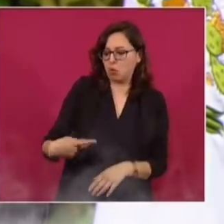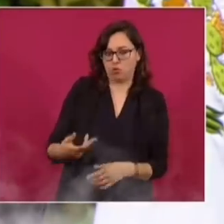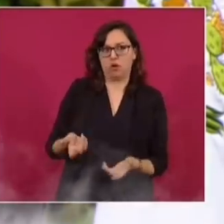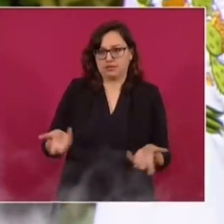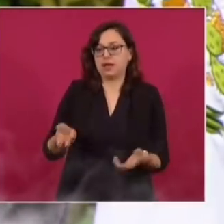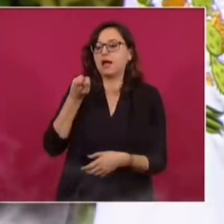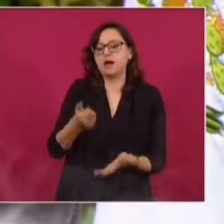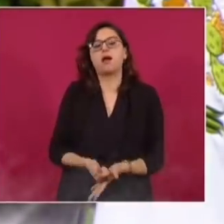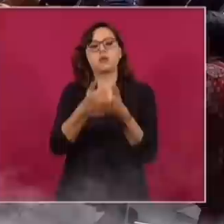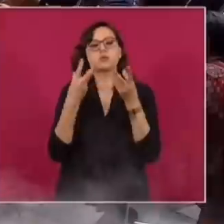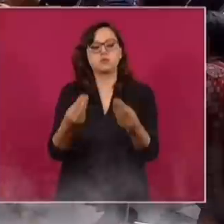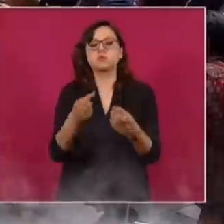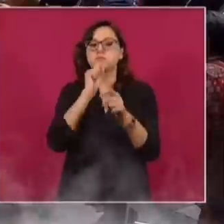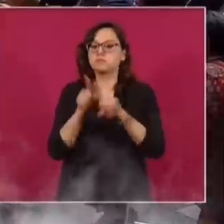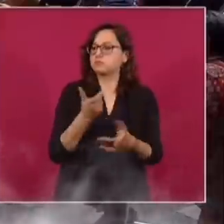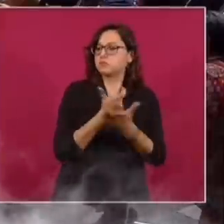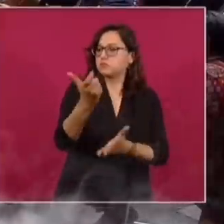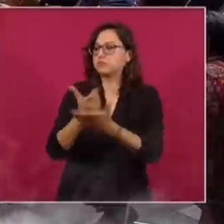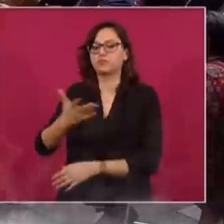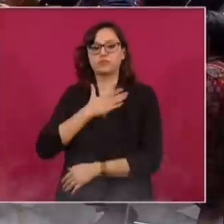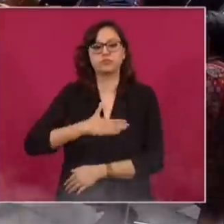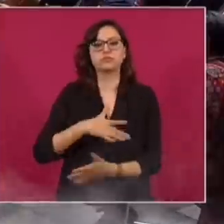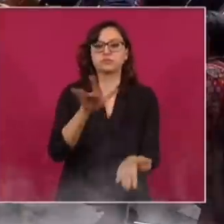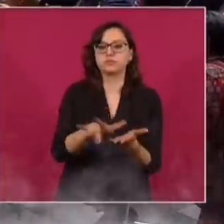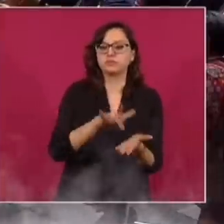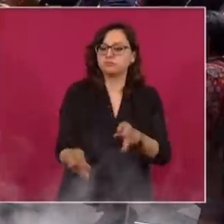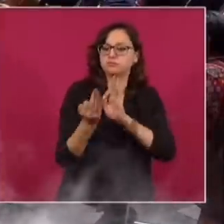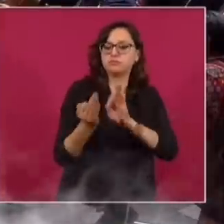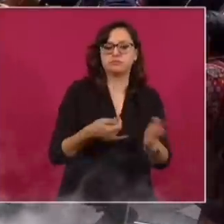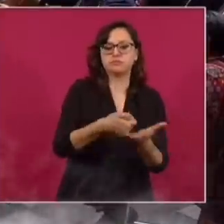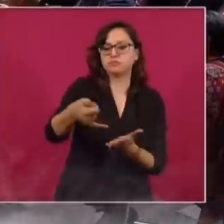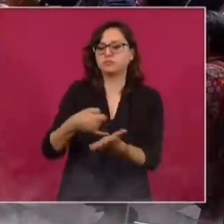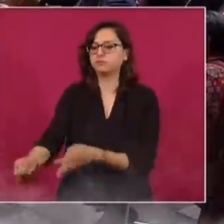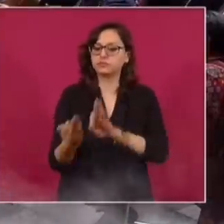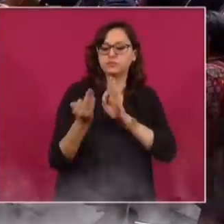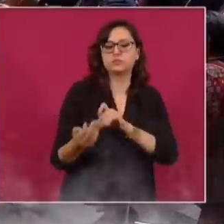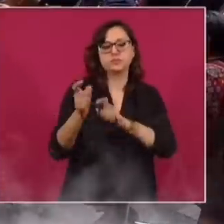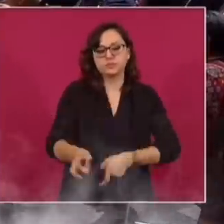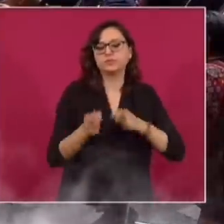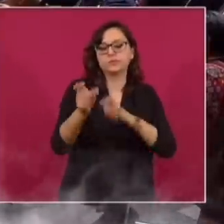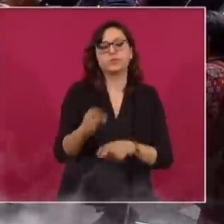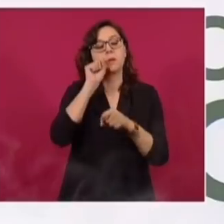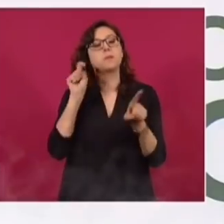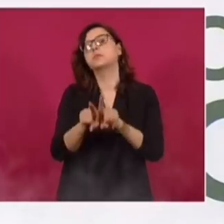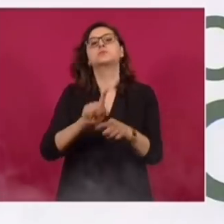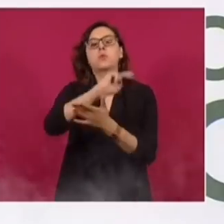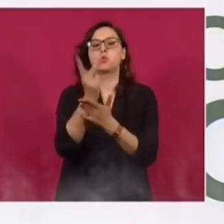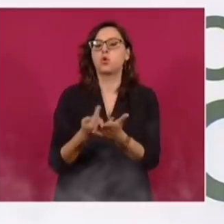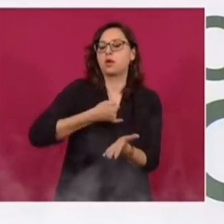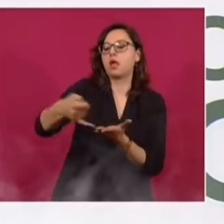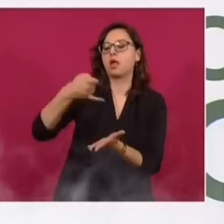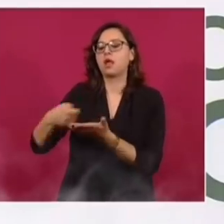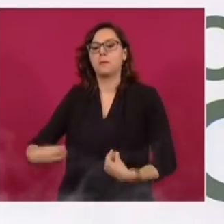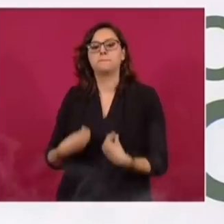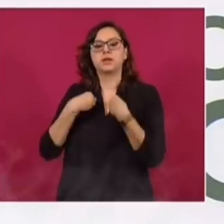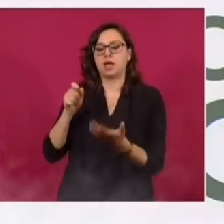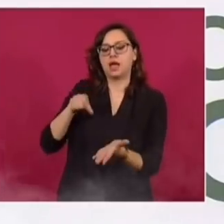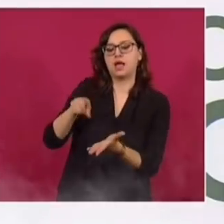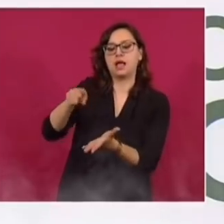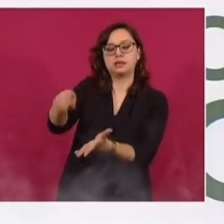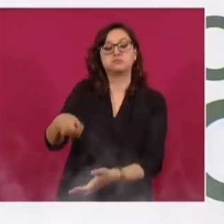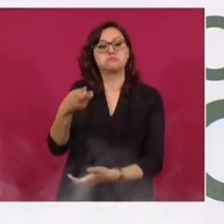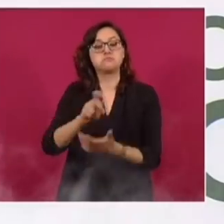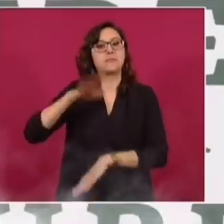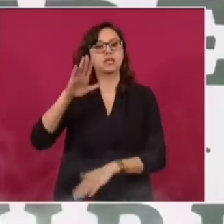el apoyo directo a campesinos y pescadores la entrega gratuita de fertilizantes y el programa sembrando vida ha mejorado el autoconsumo y la producción de